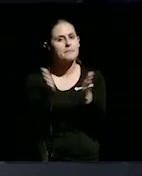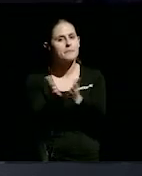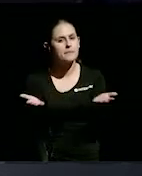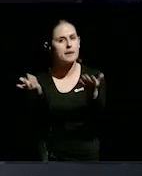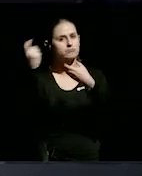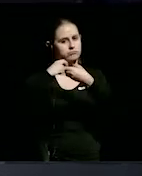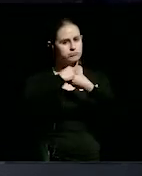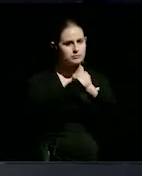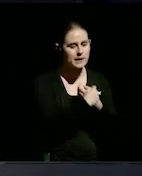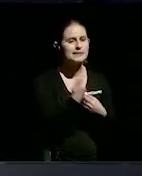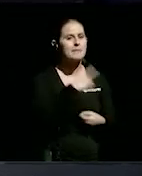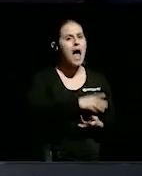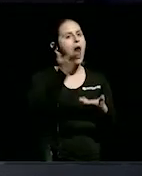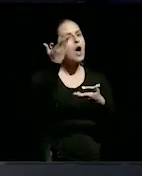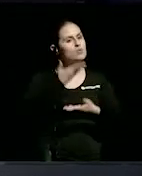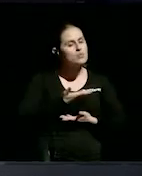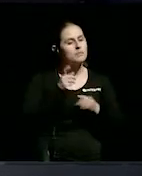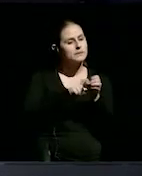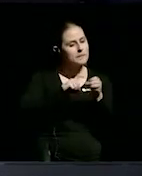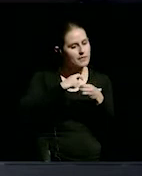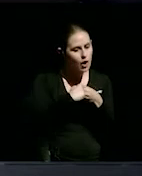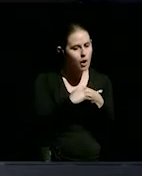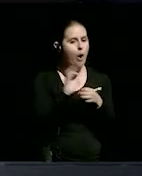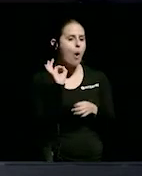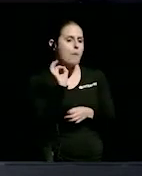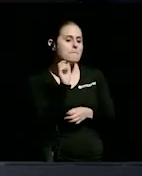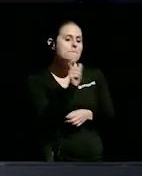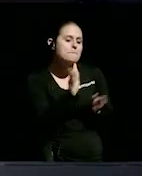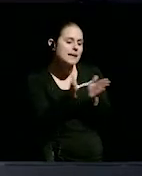proporciona asistencia, ayuda a estos grupos pequeños, desfavorecidos,